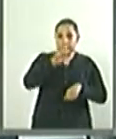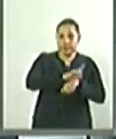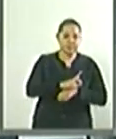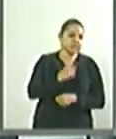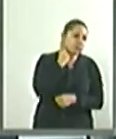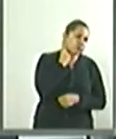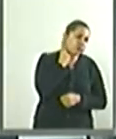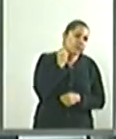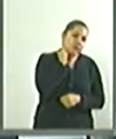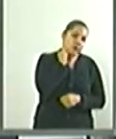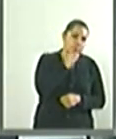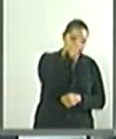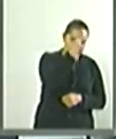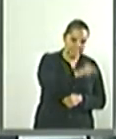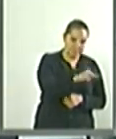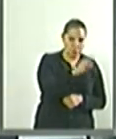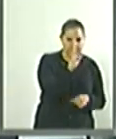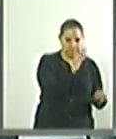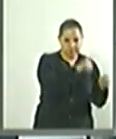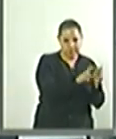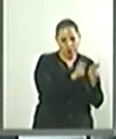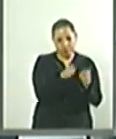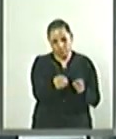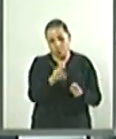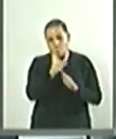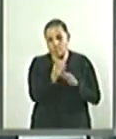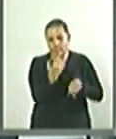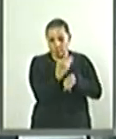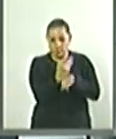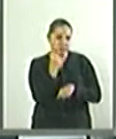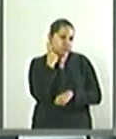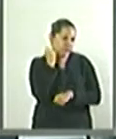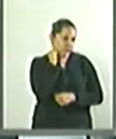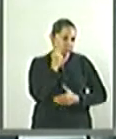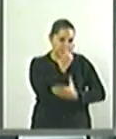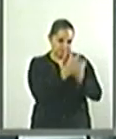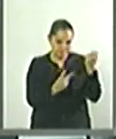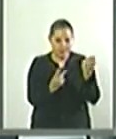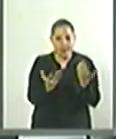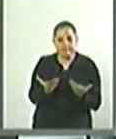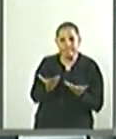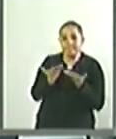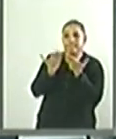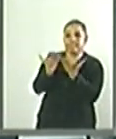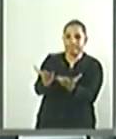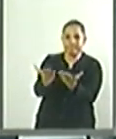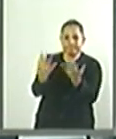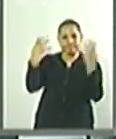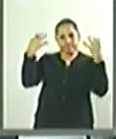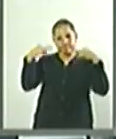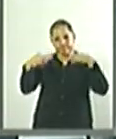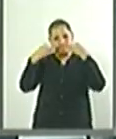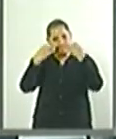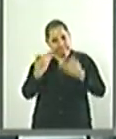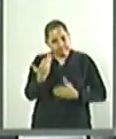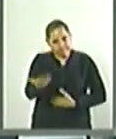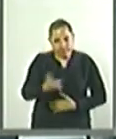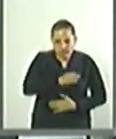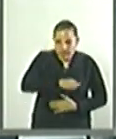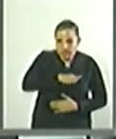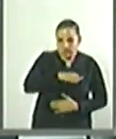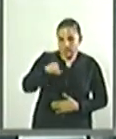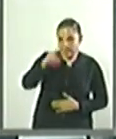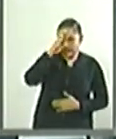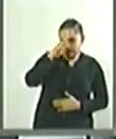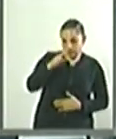de su comisión permanente en el marco de sus trabajos, ha entregado un reconocimiento público al ciudadano rector,